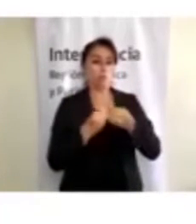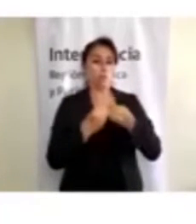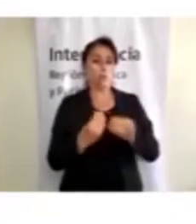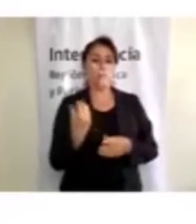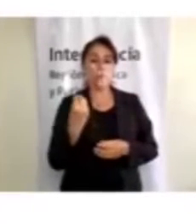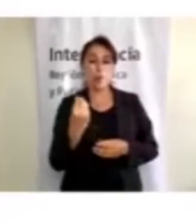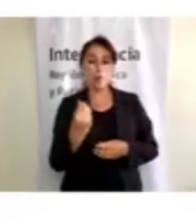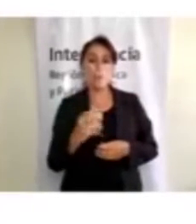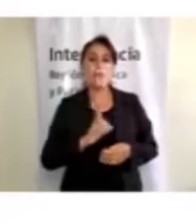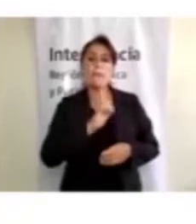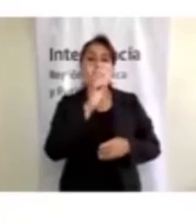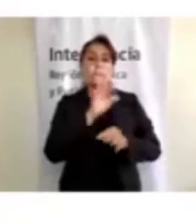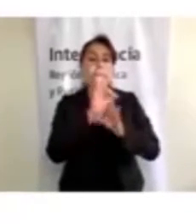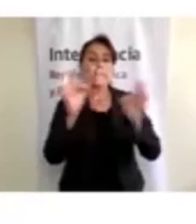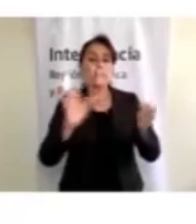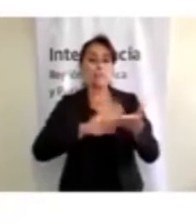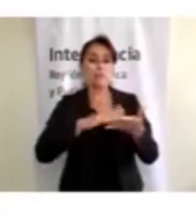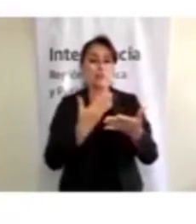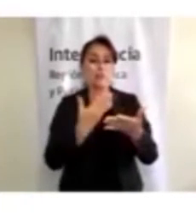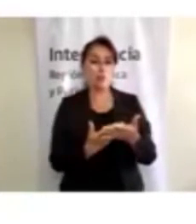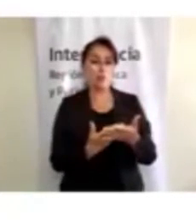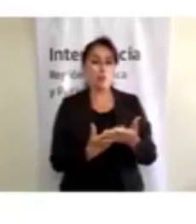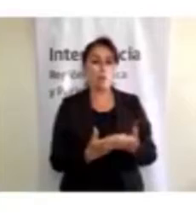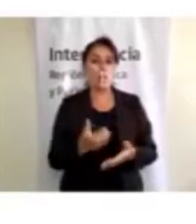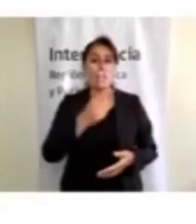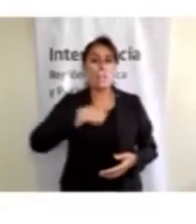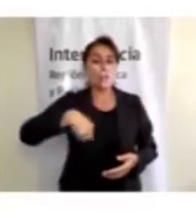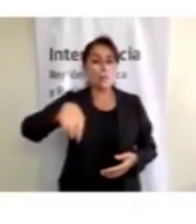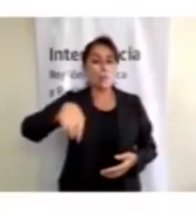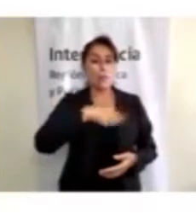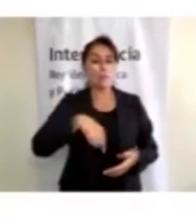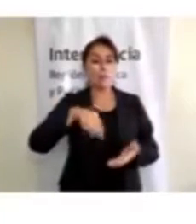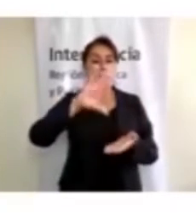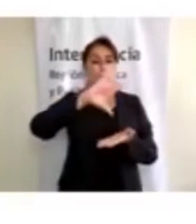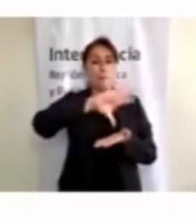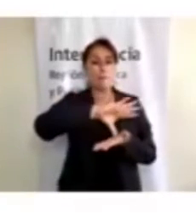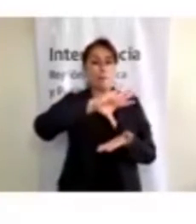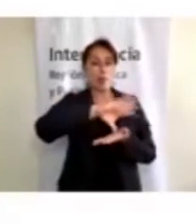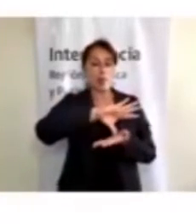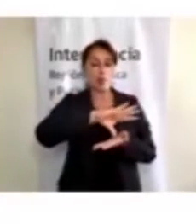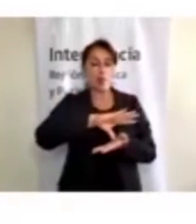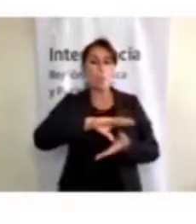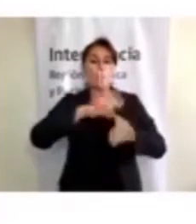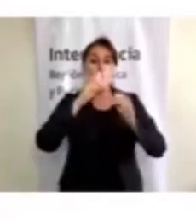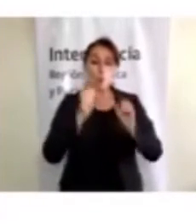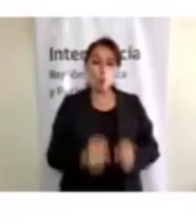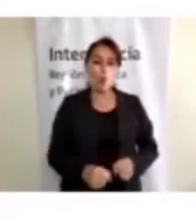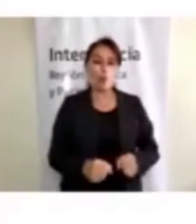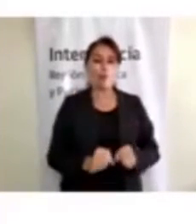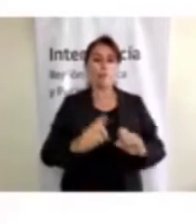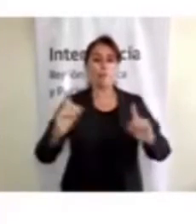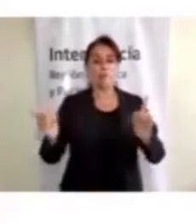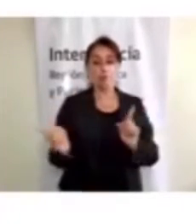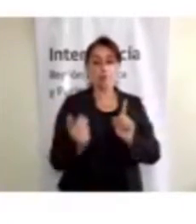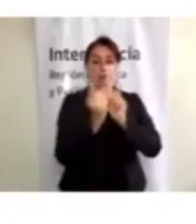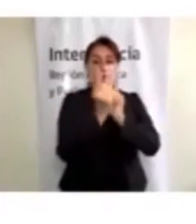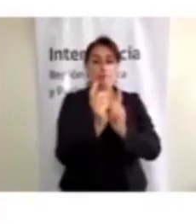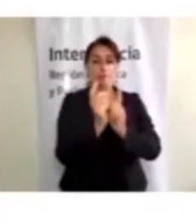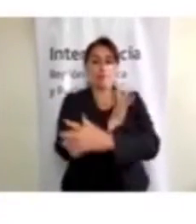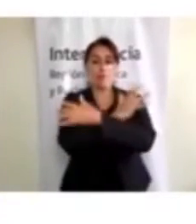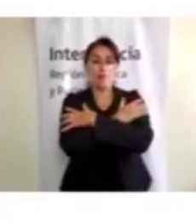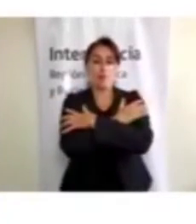bienestar, para que pronto nuestras naciones vuelvan a reencontrarse y abrazarse como hermanas. Desde Arica y